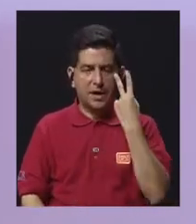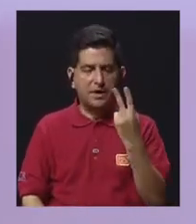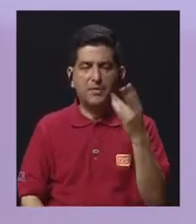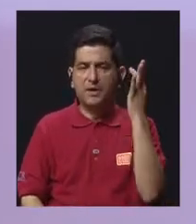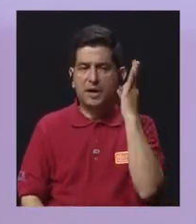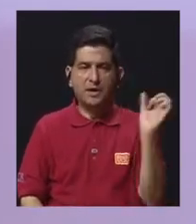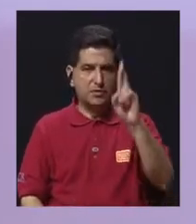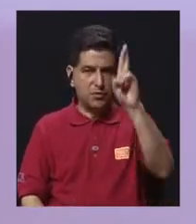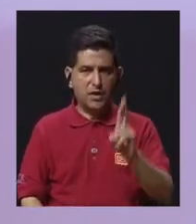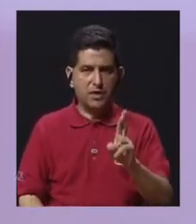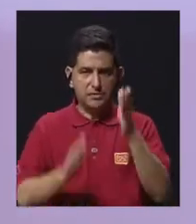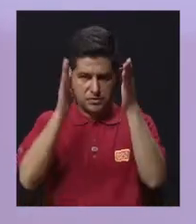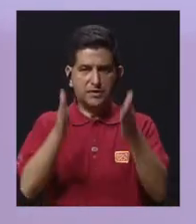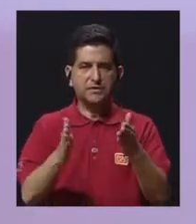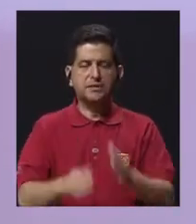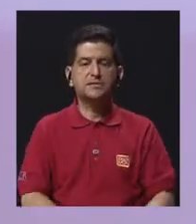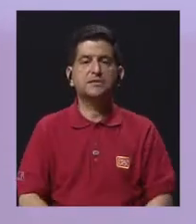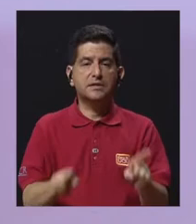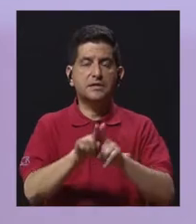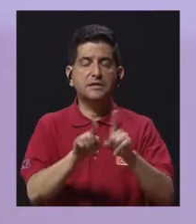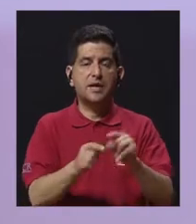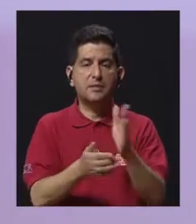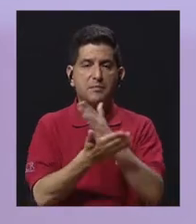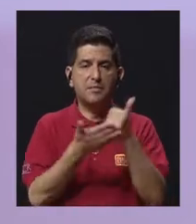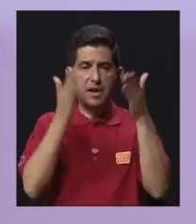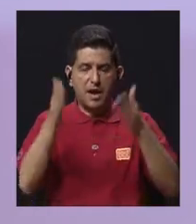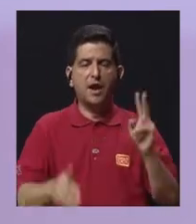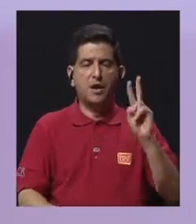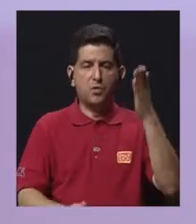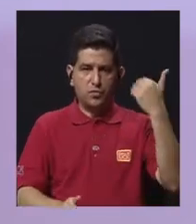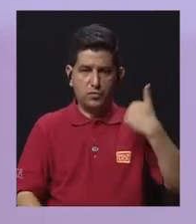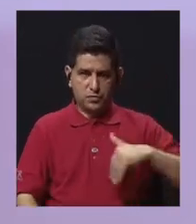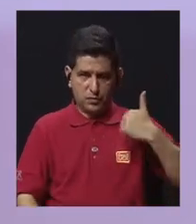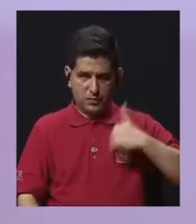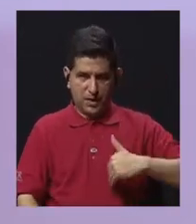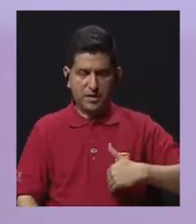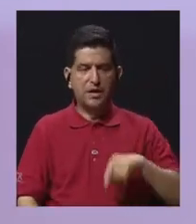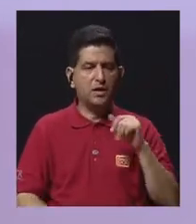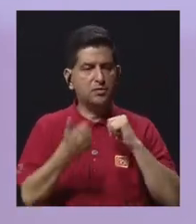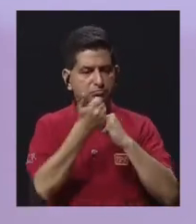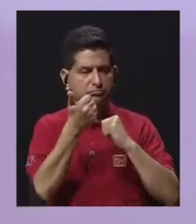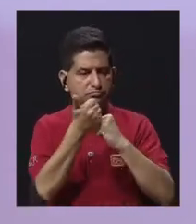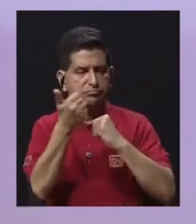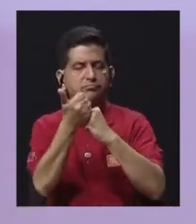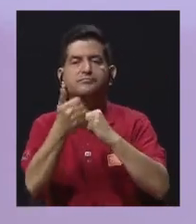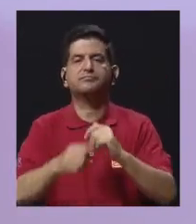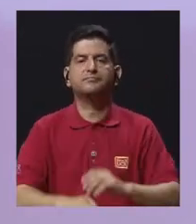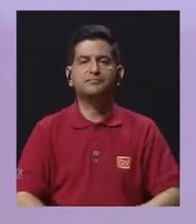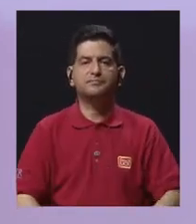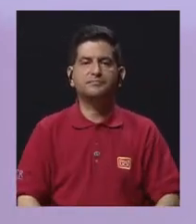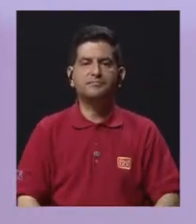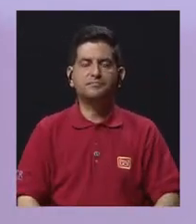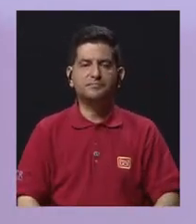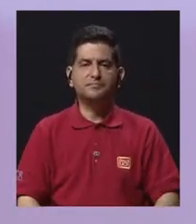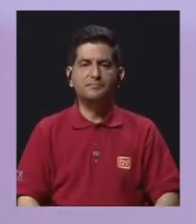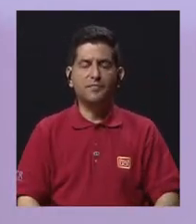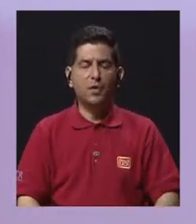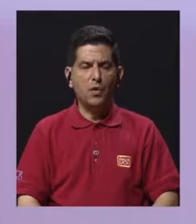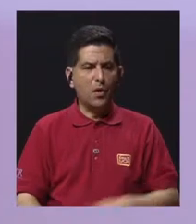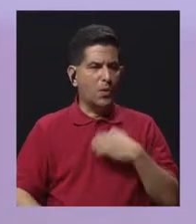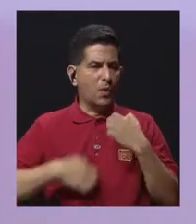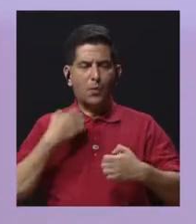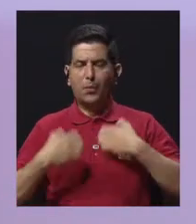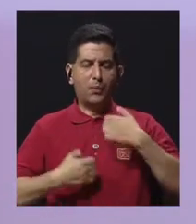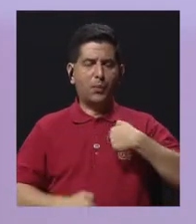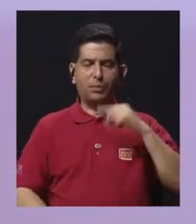Rica y también de algunos compañeros varones, ¿verdad?, que estaban apoyando. Es muy emocionante